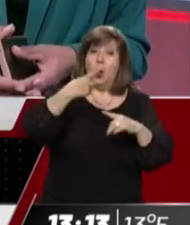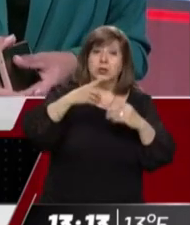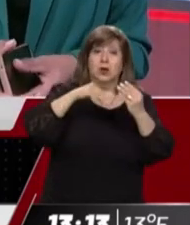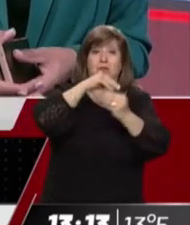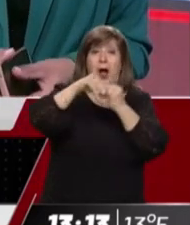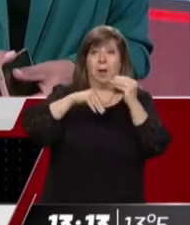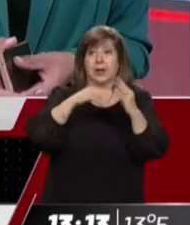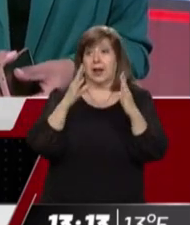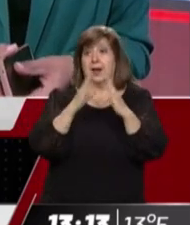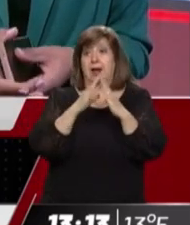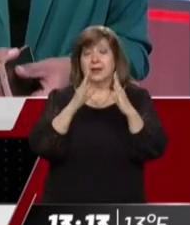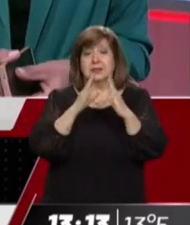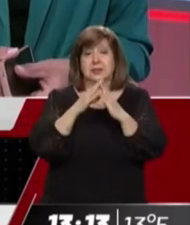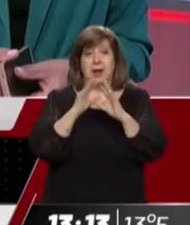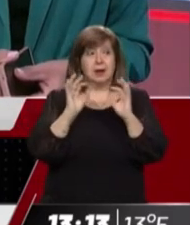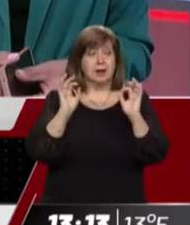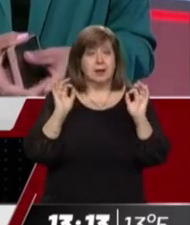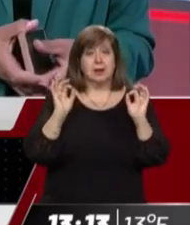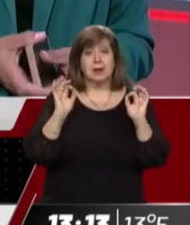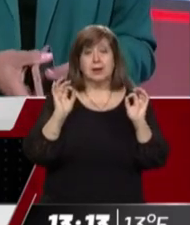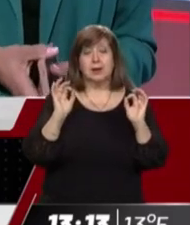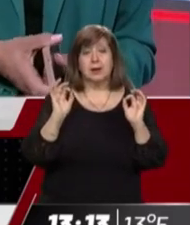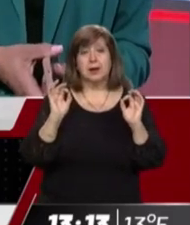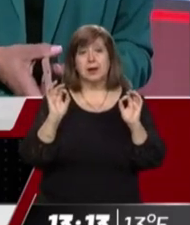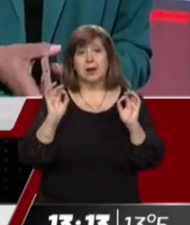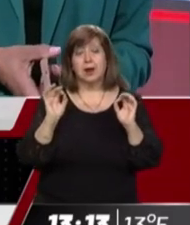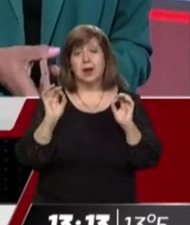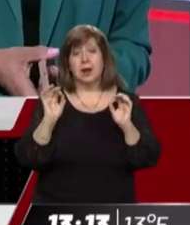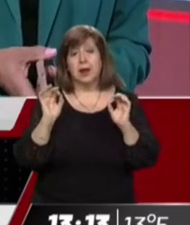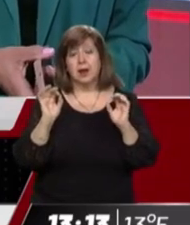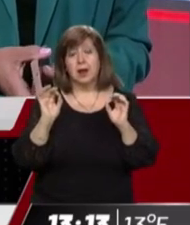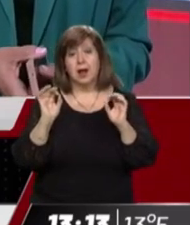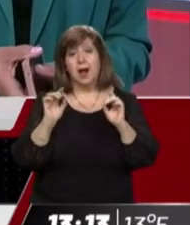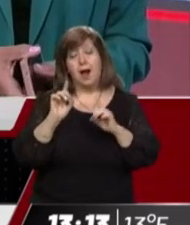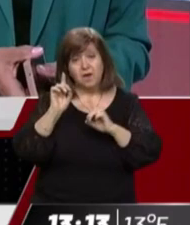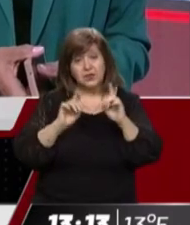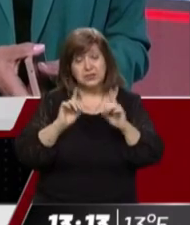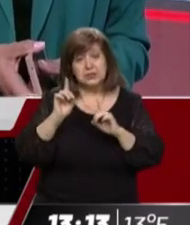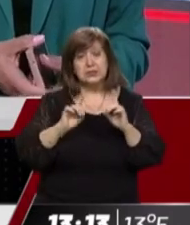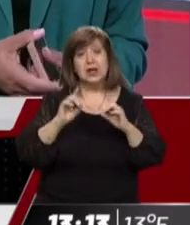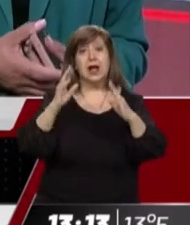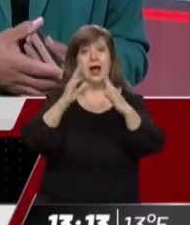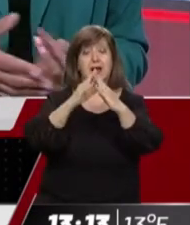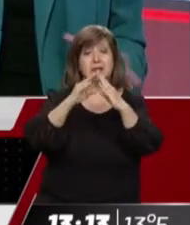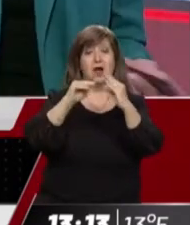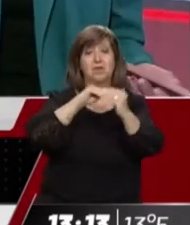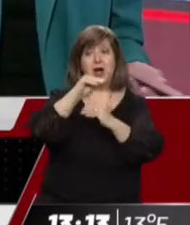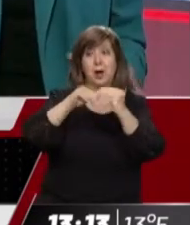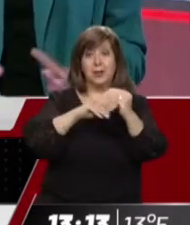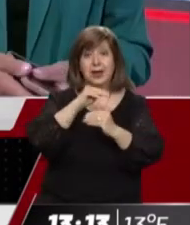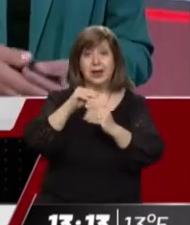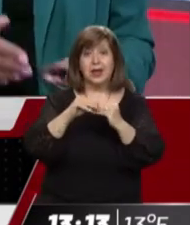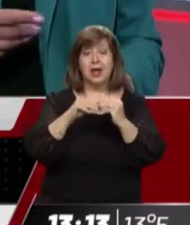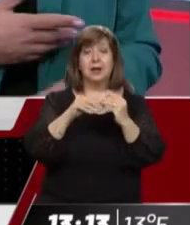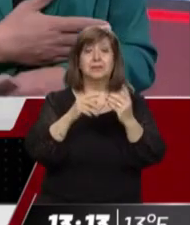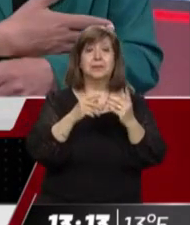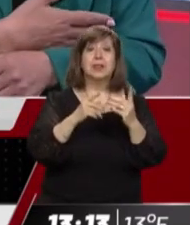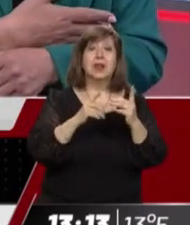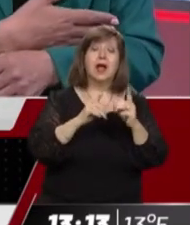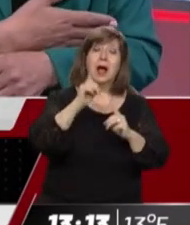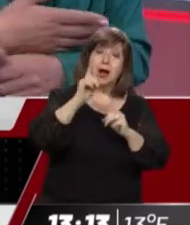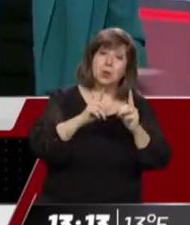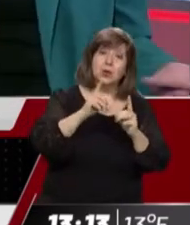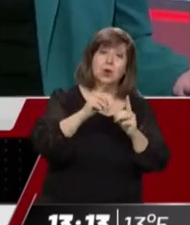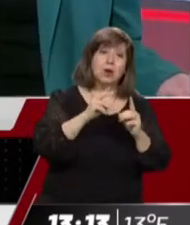no existe eso que pueda contenerlos, o afectiva o económicamente. Entonces la situación no es para todos por igual, más allá que la